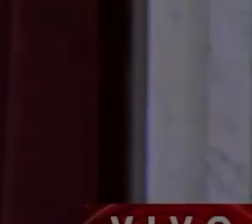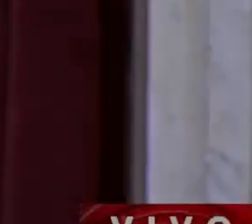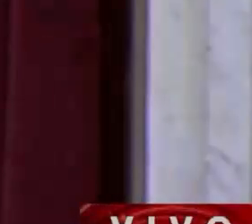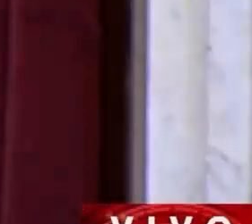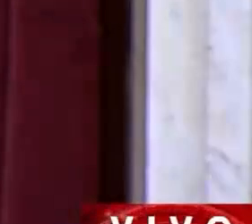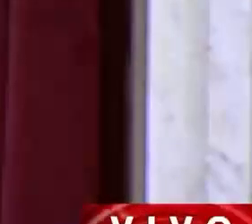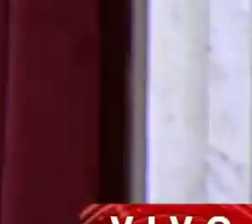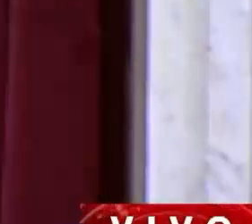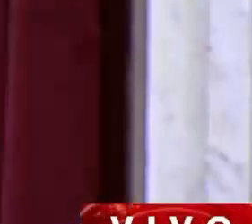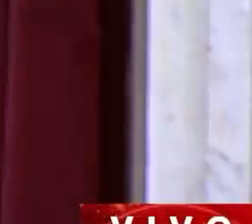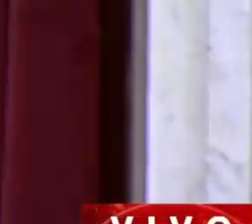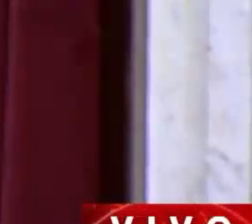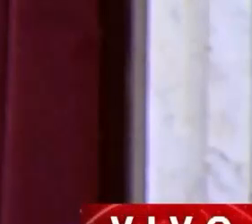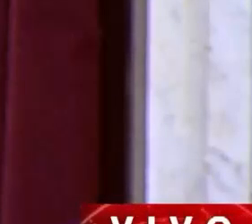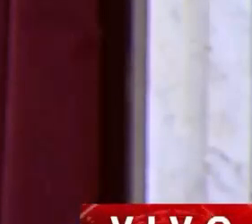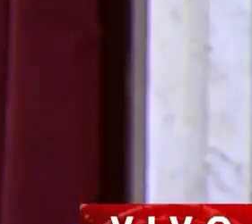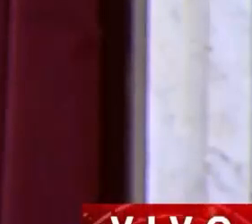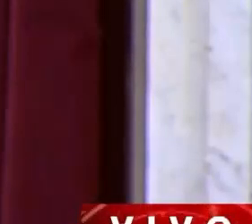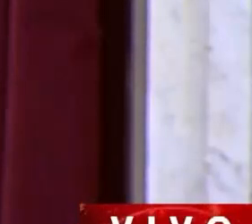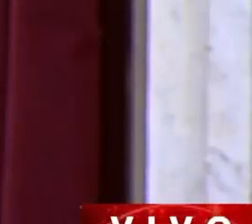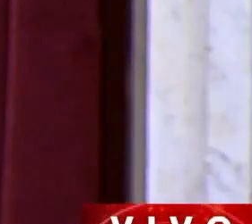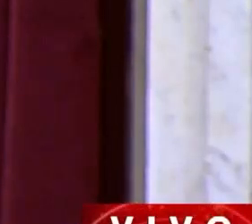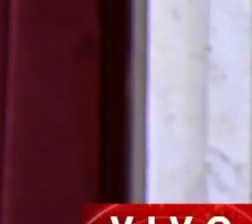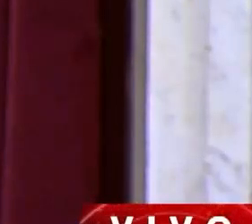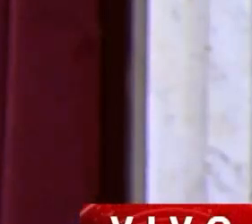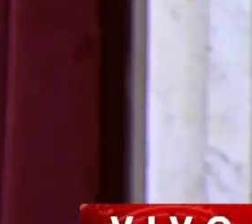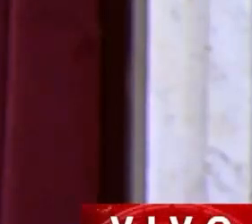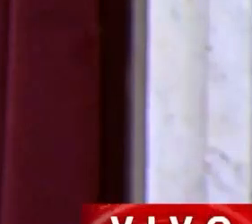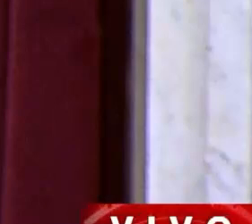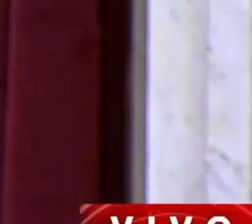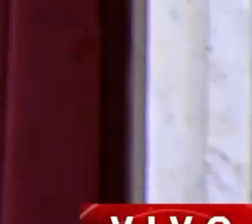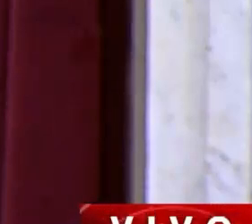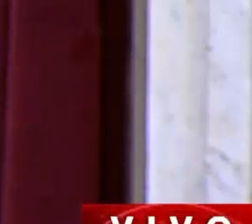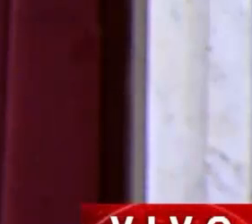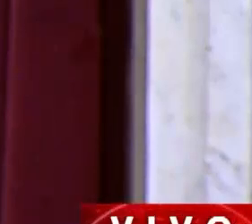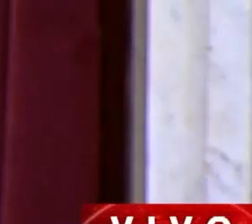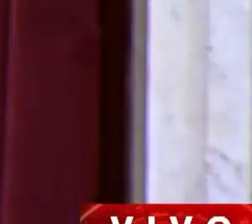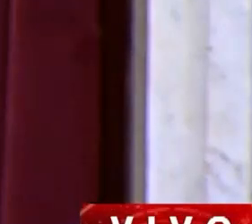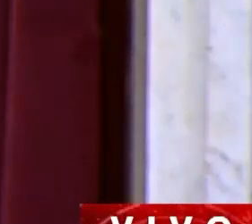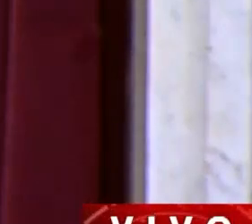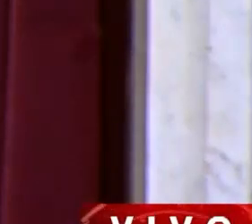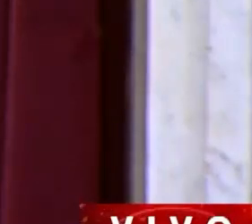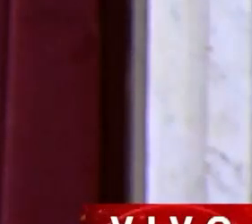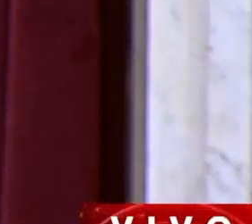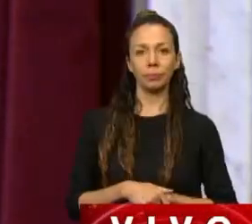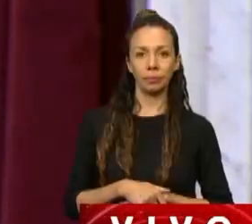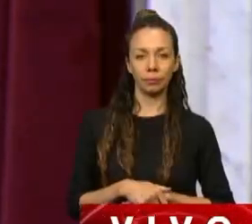continúa en uso de la palabra la diputada por la provincia de san luís natalia zabala chacur